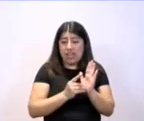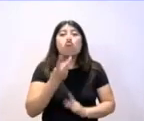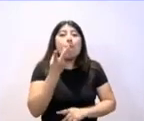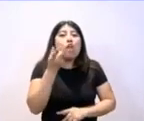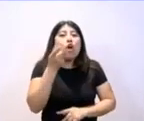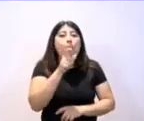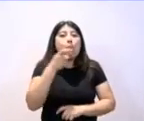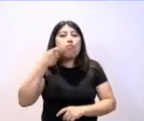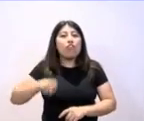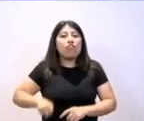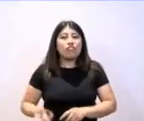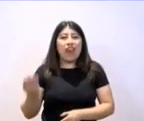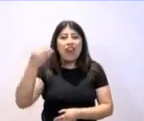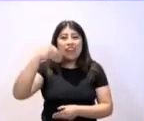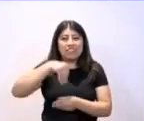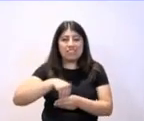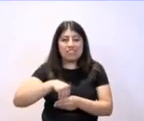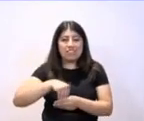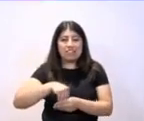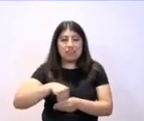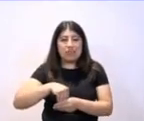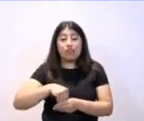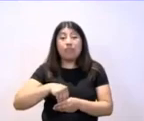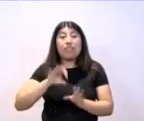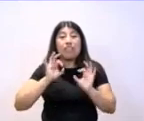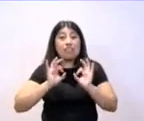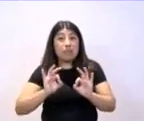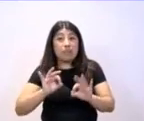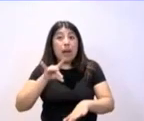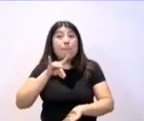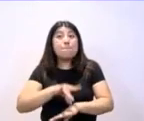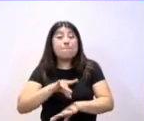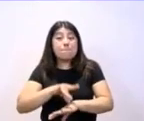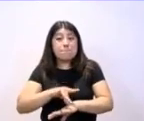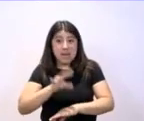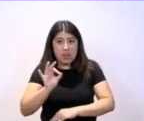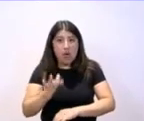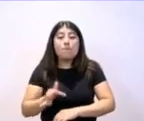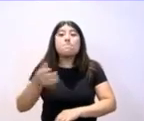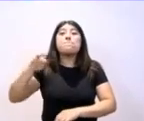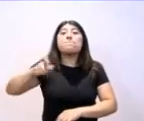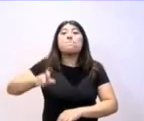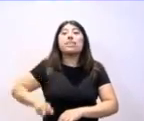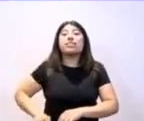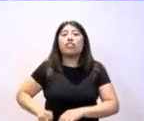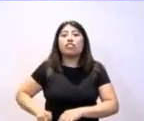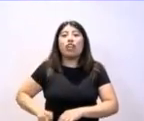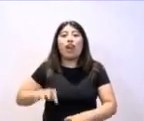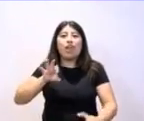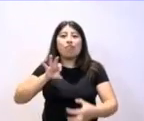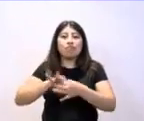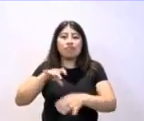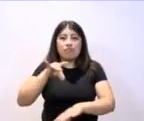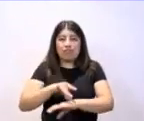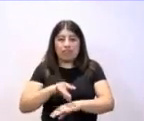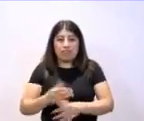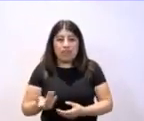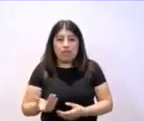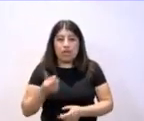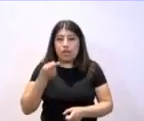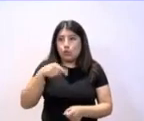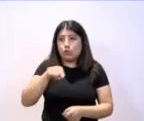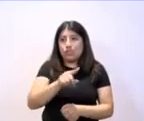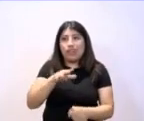que tiene que haber y contemplan específicamente que haya médico o que haya profesional en medicina, pero luego no lo cubren.